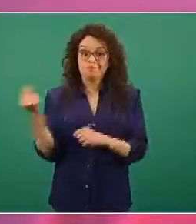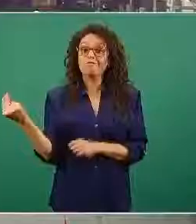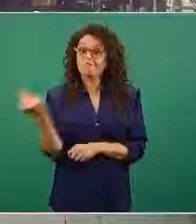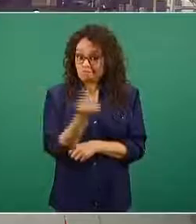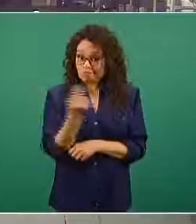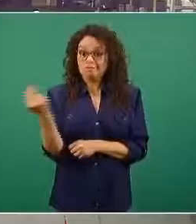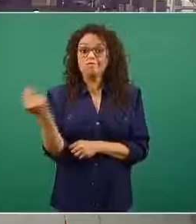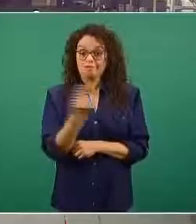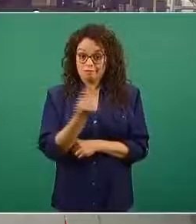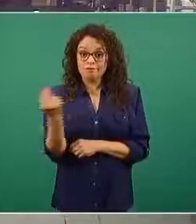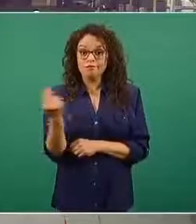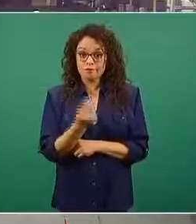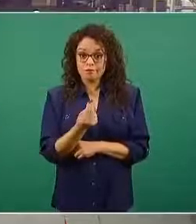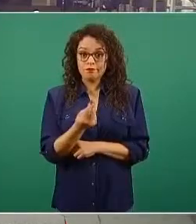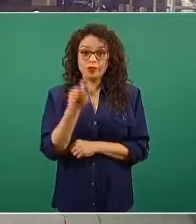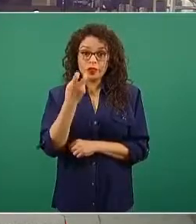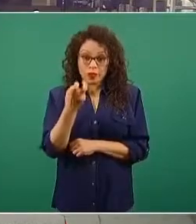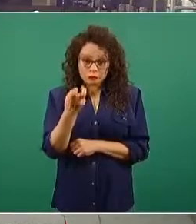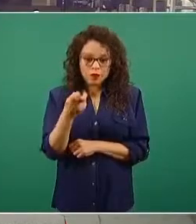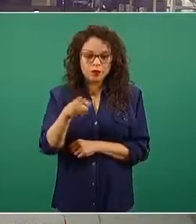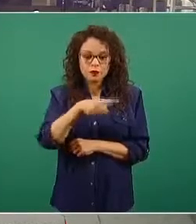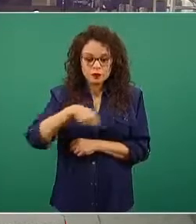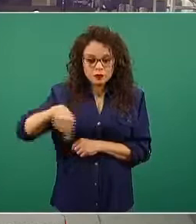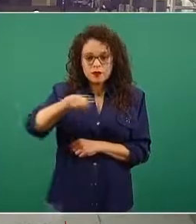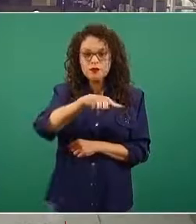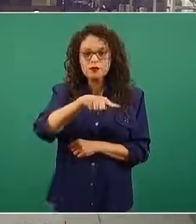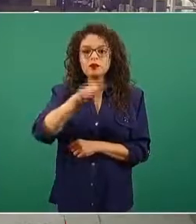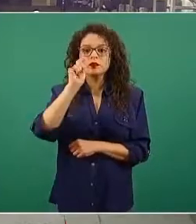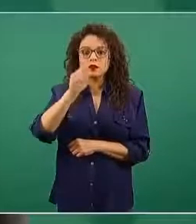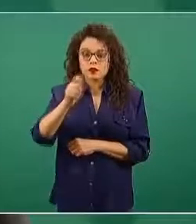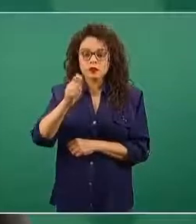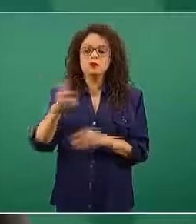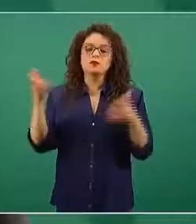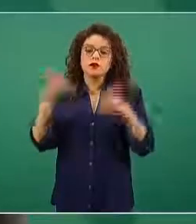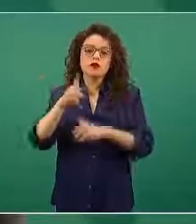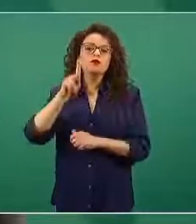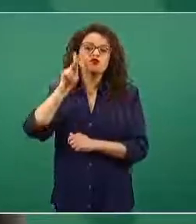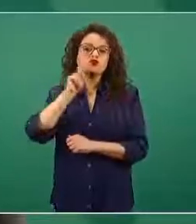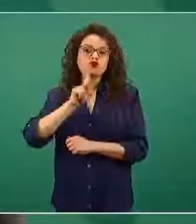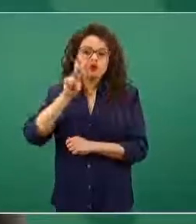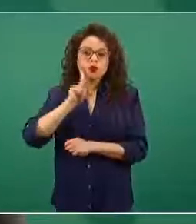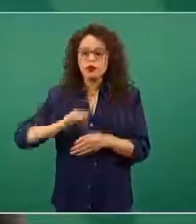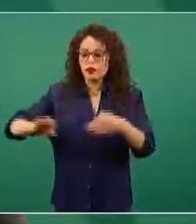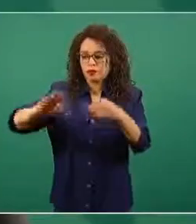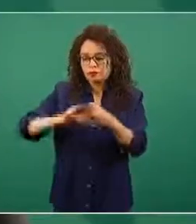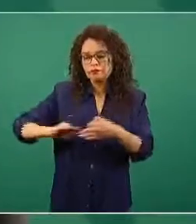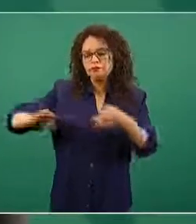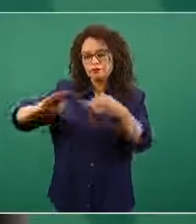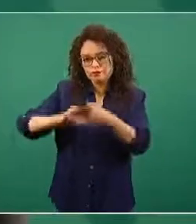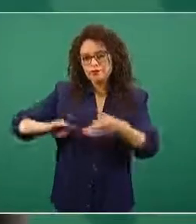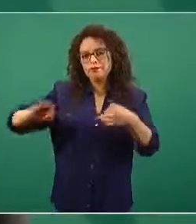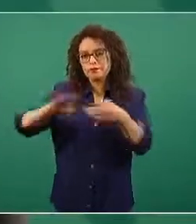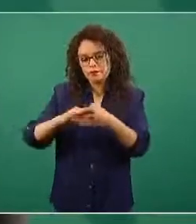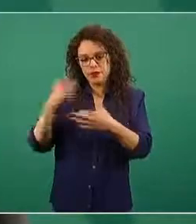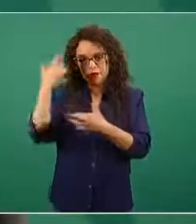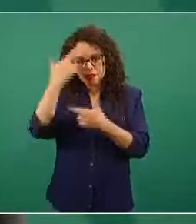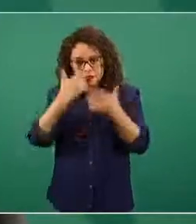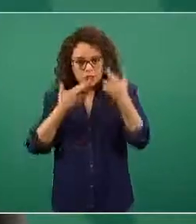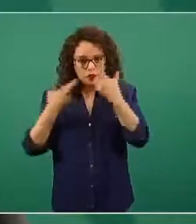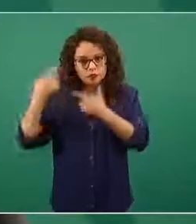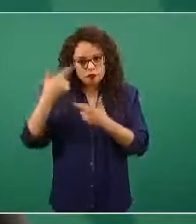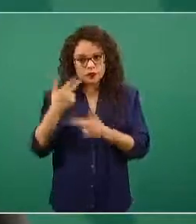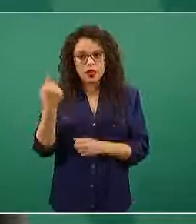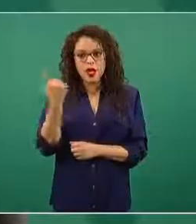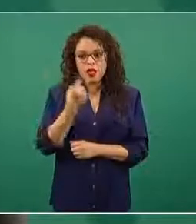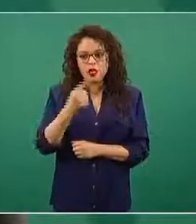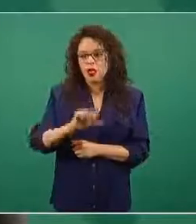y por lo tanto ellos son sometidos a tomas de muestras más frecuentes que las que se utilizan de manera